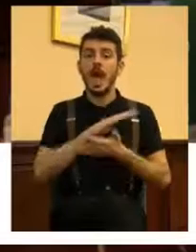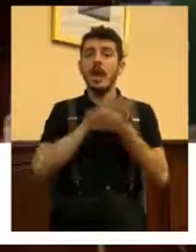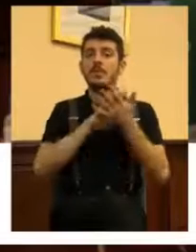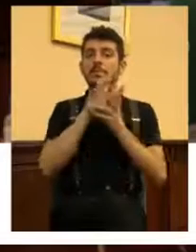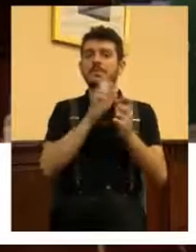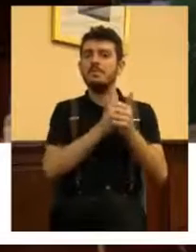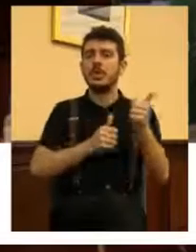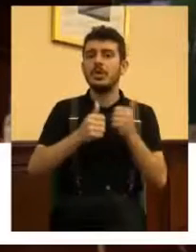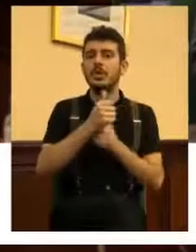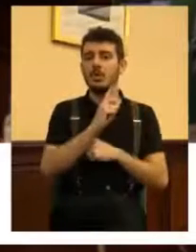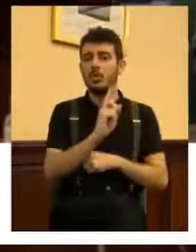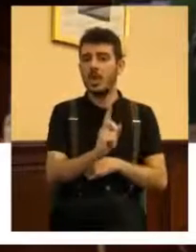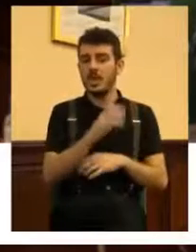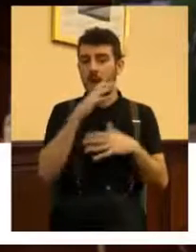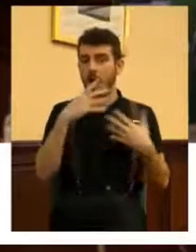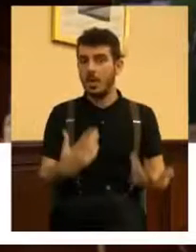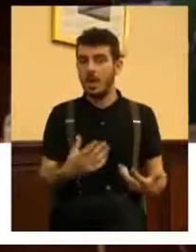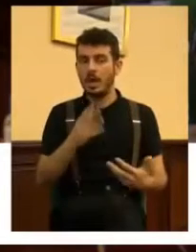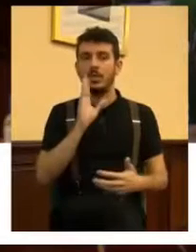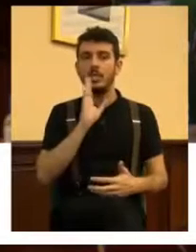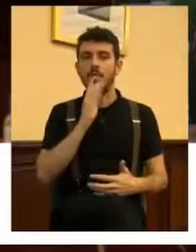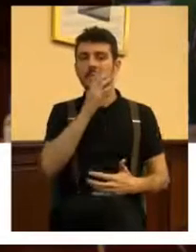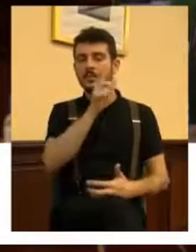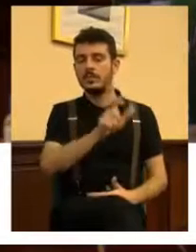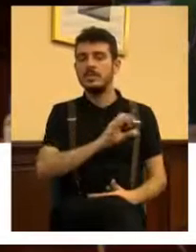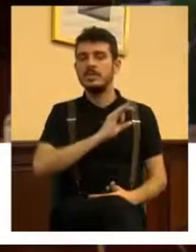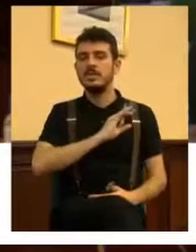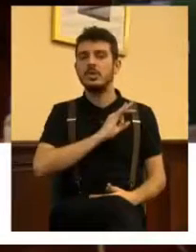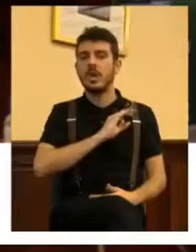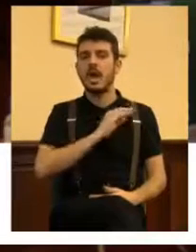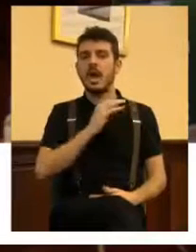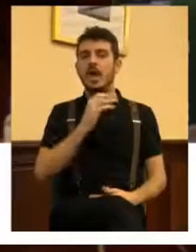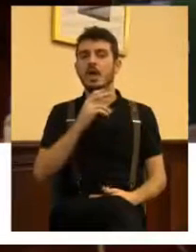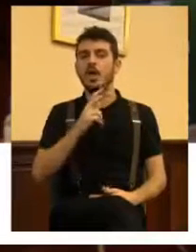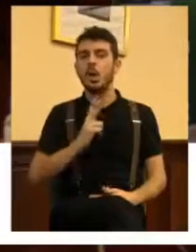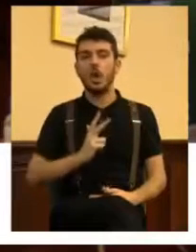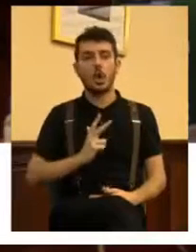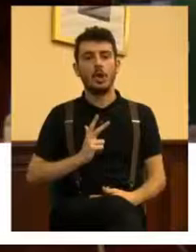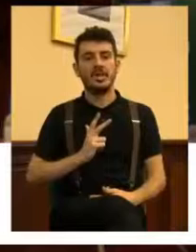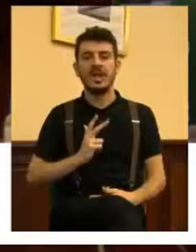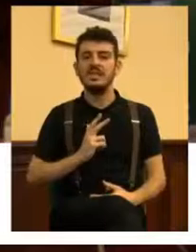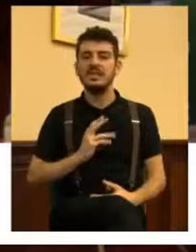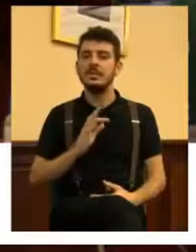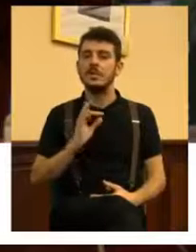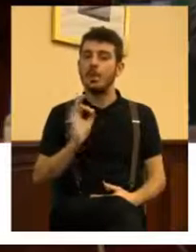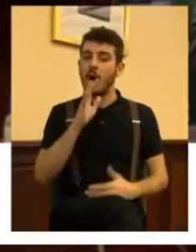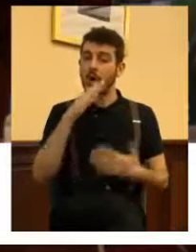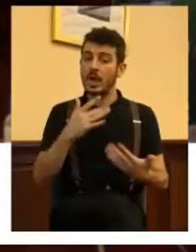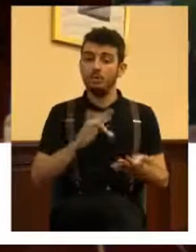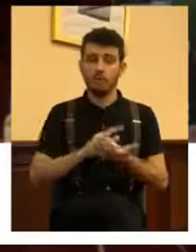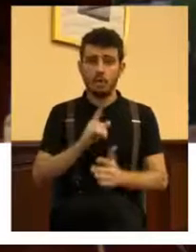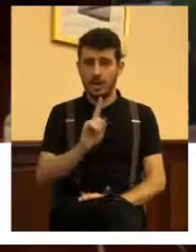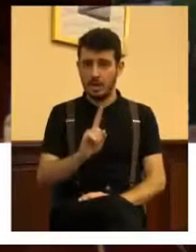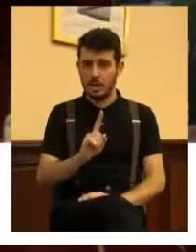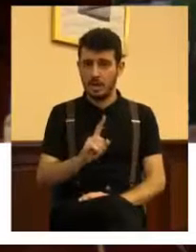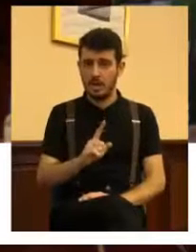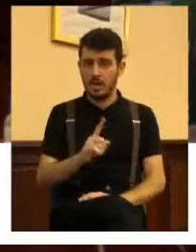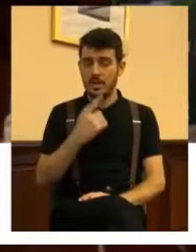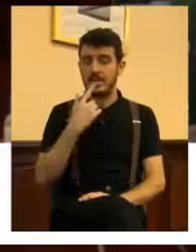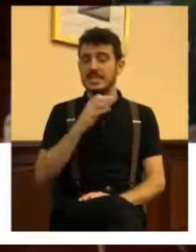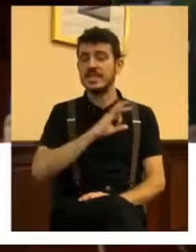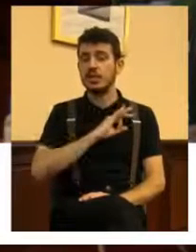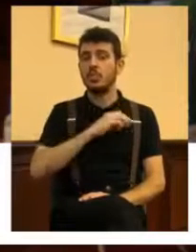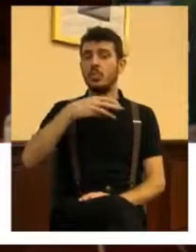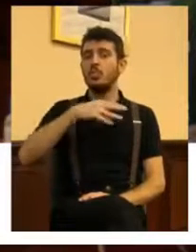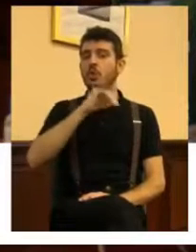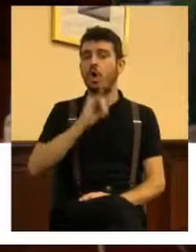resulta prioritario en la actualidad, como ha dicho la señora Cortés, o que en estos momentos no procede, como ha dicho el señor Muñoz,